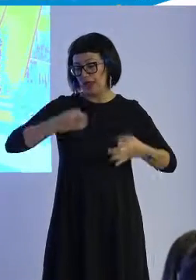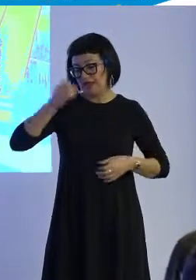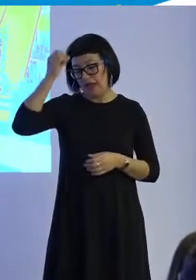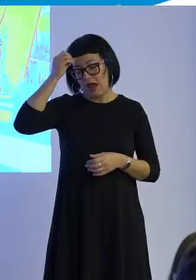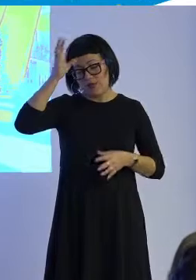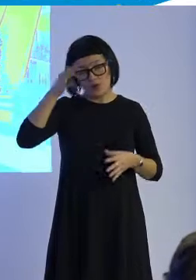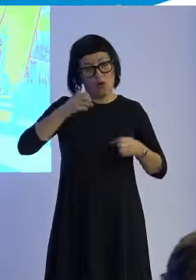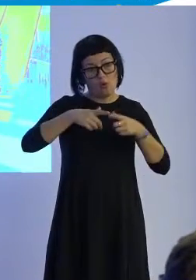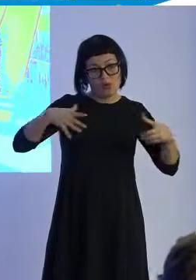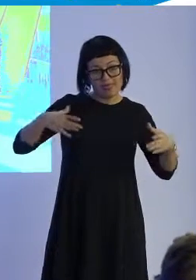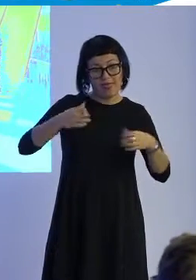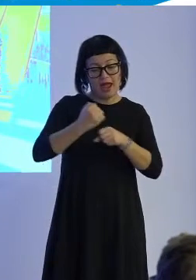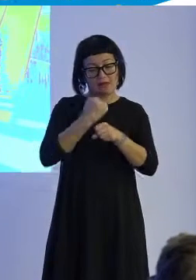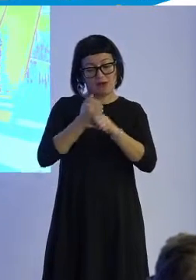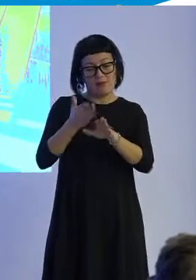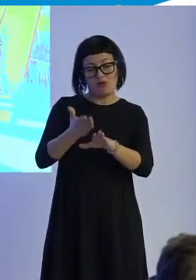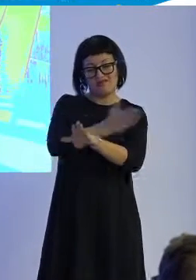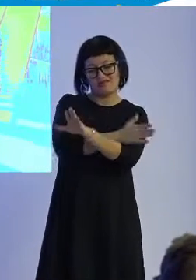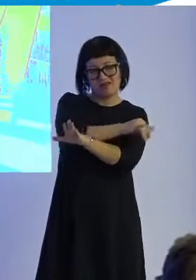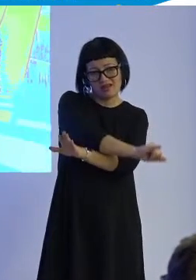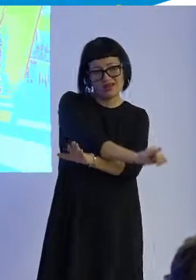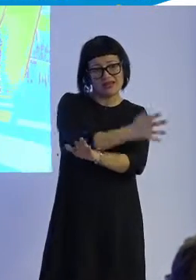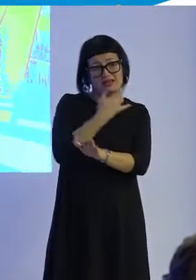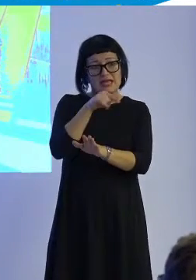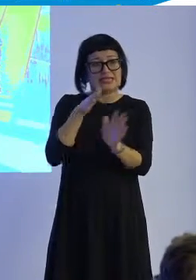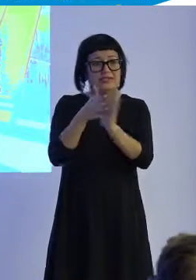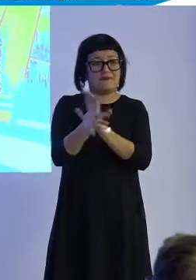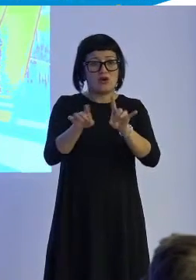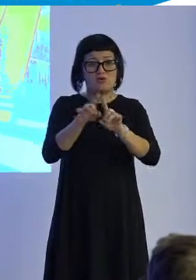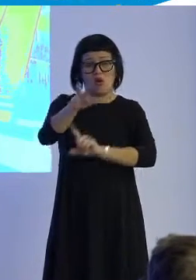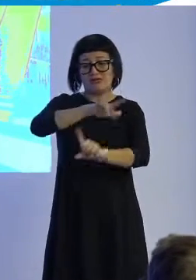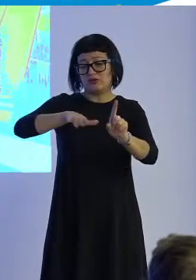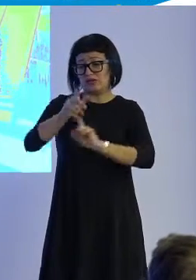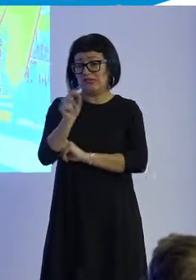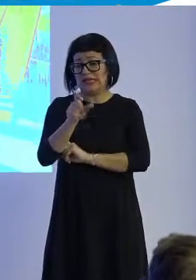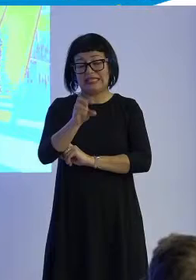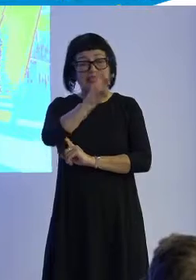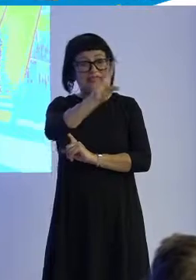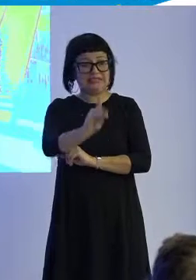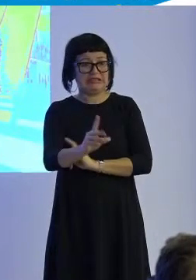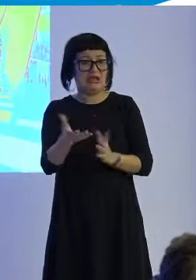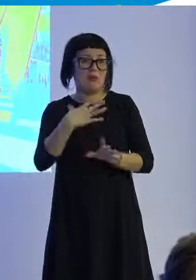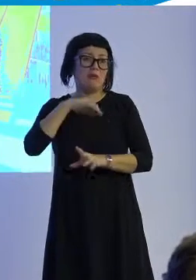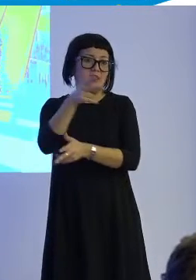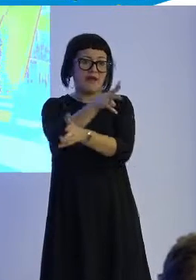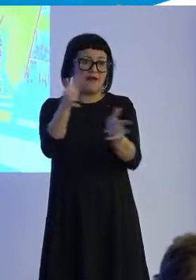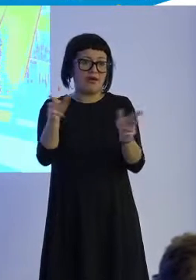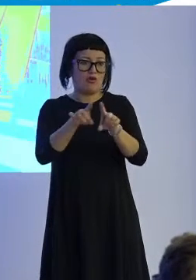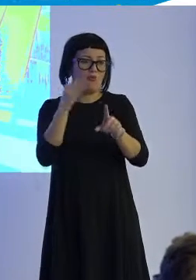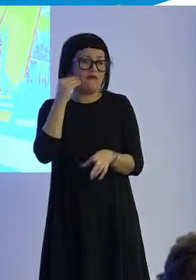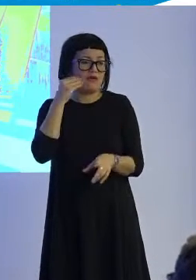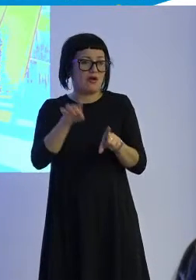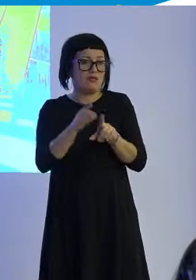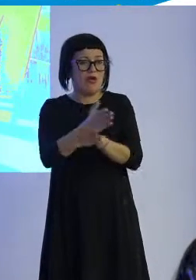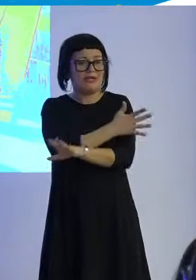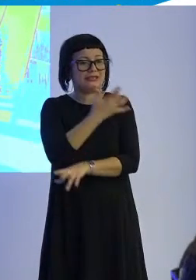hay un trabajo ya hecho. O sea, en el fondo, realidad virtual o realidad aumentada no deja de ser un entorno muchas veces 3D, salvo que esté grabado en ficción como los